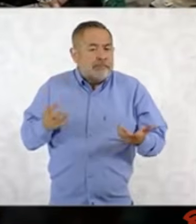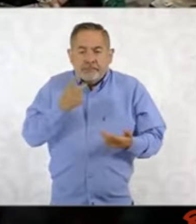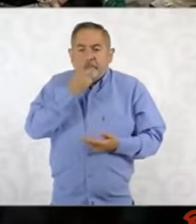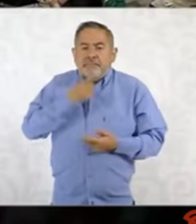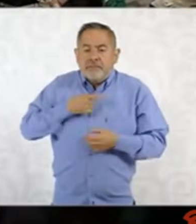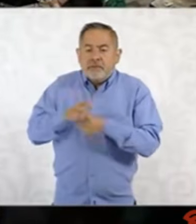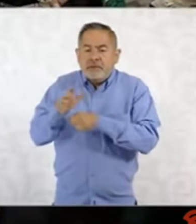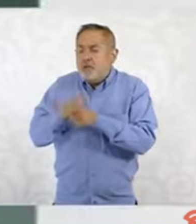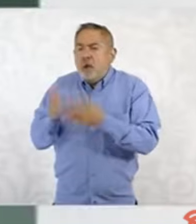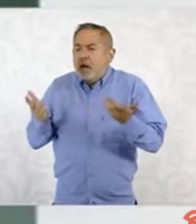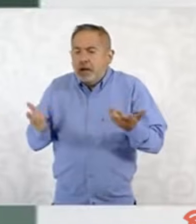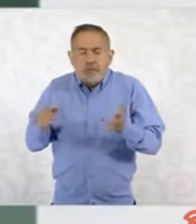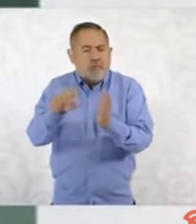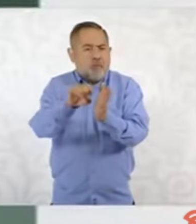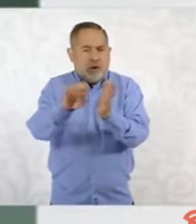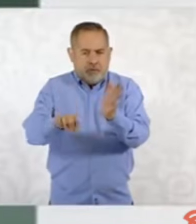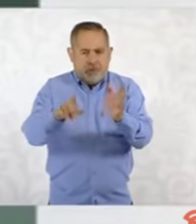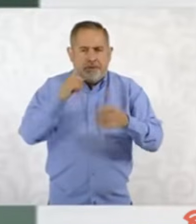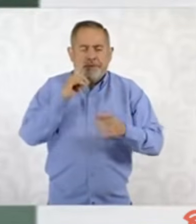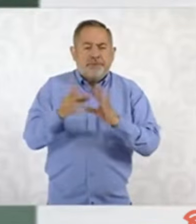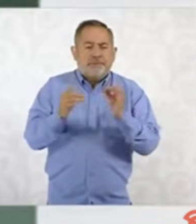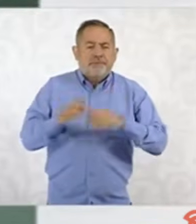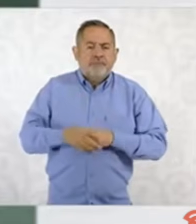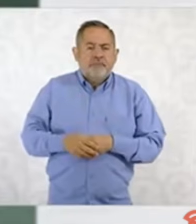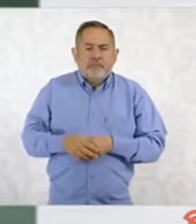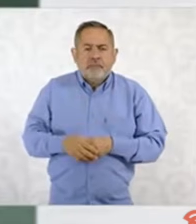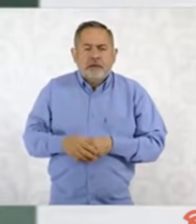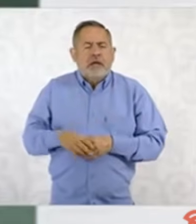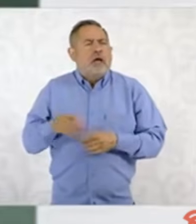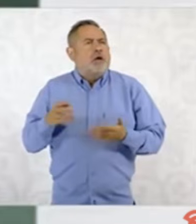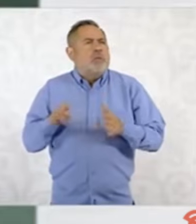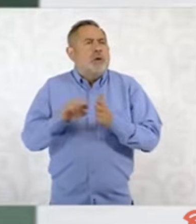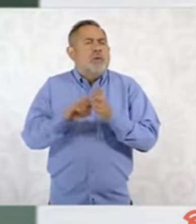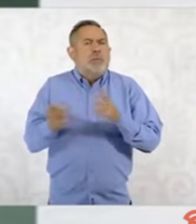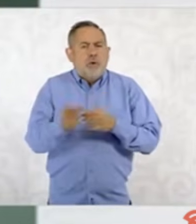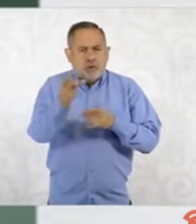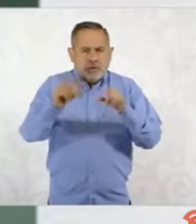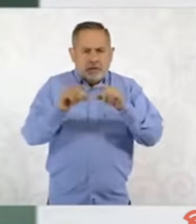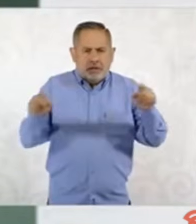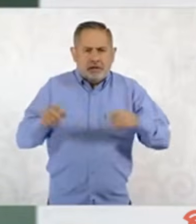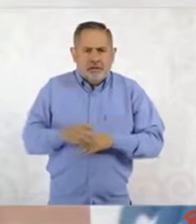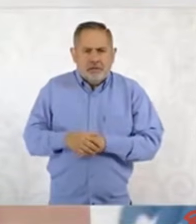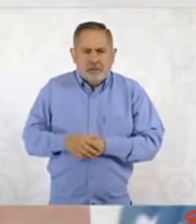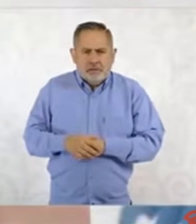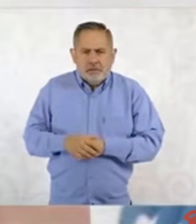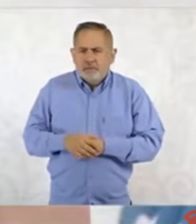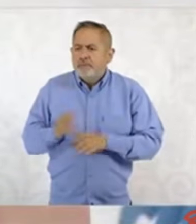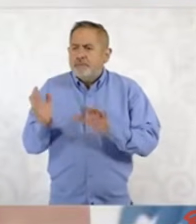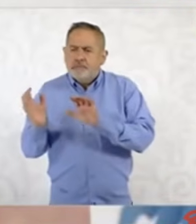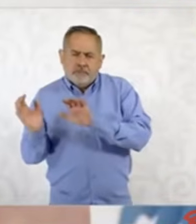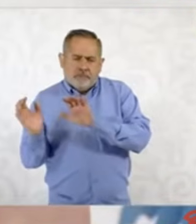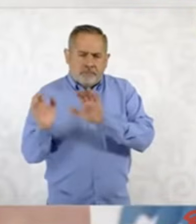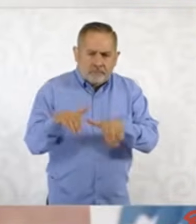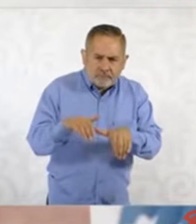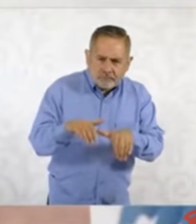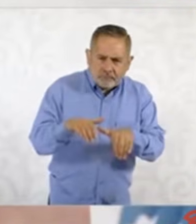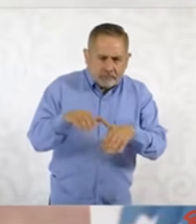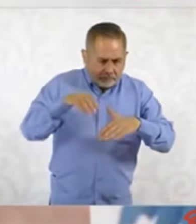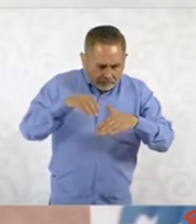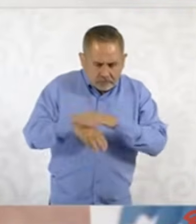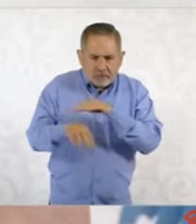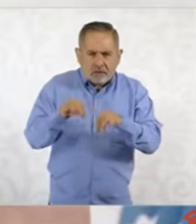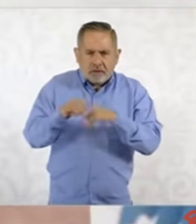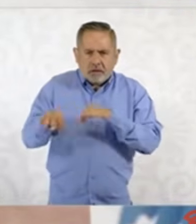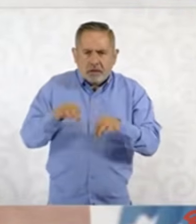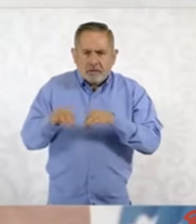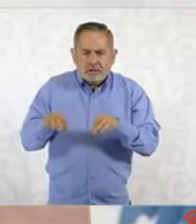decidir, por ejemplo, ¿quién debe decidir sobre el ingreso de los maestros?